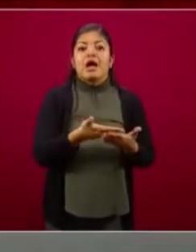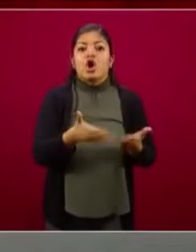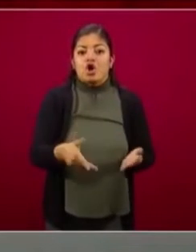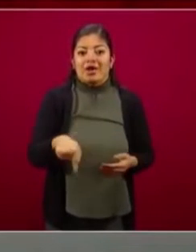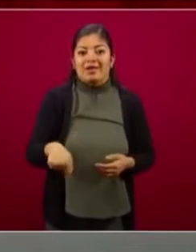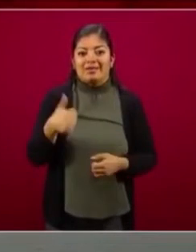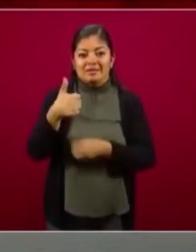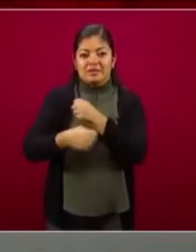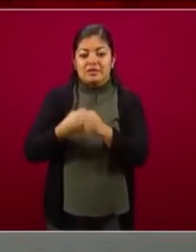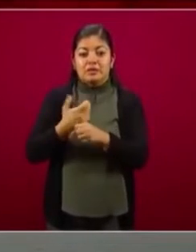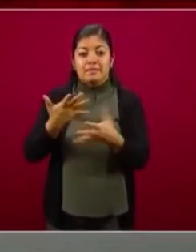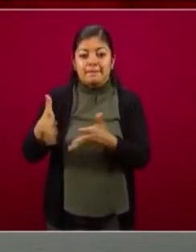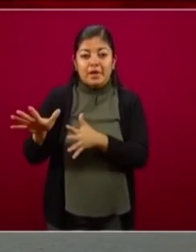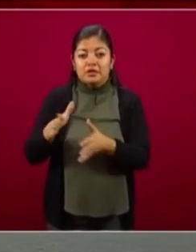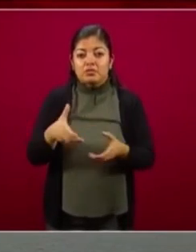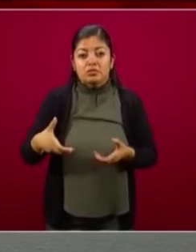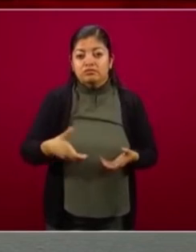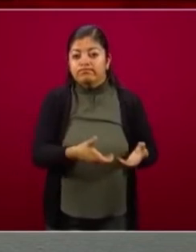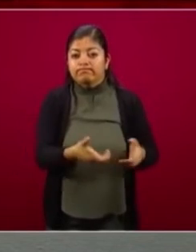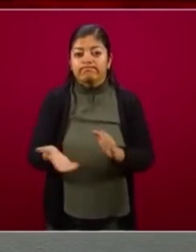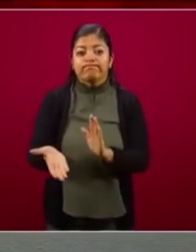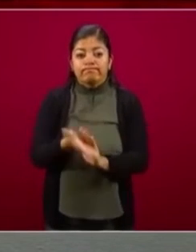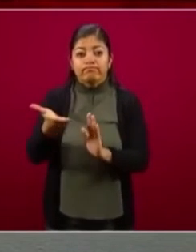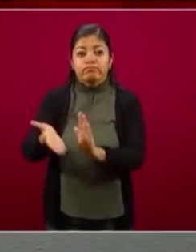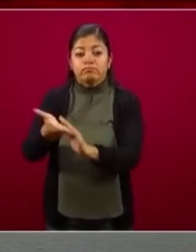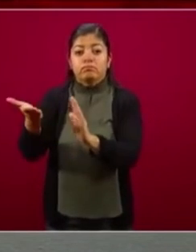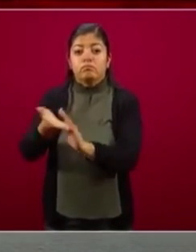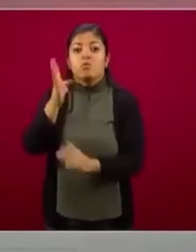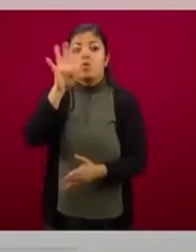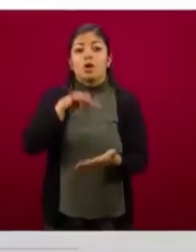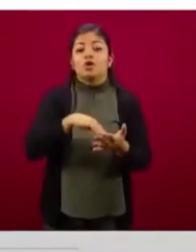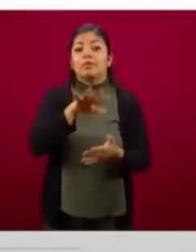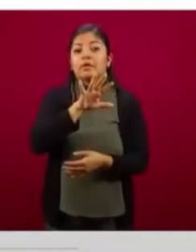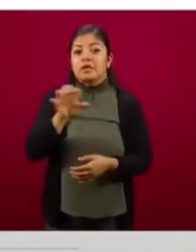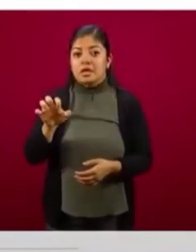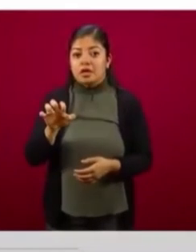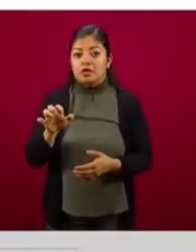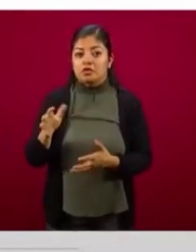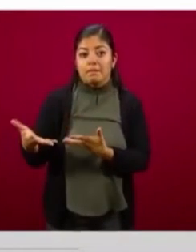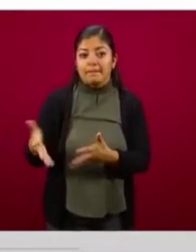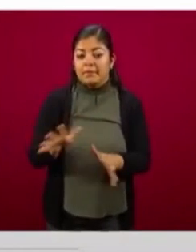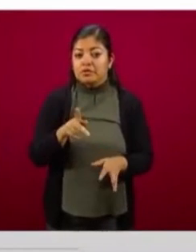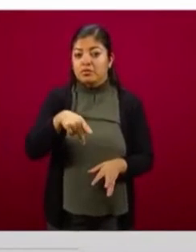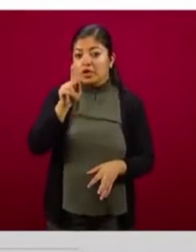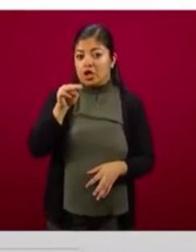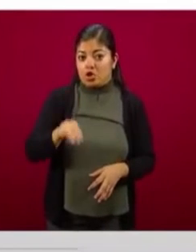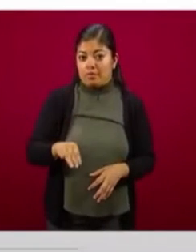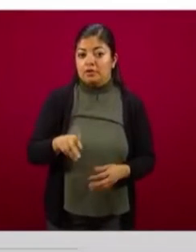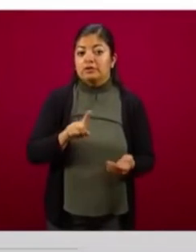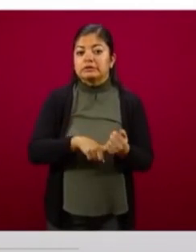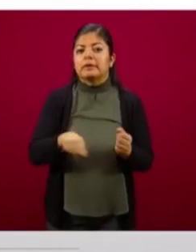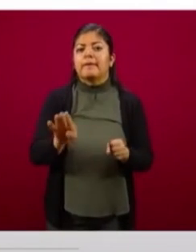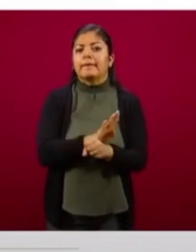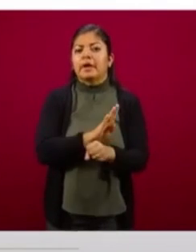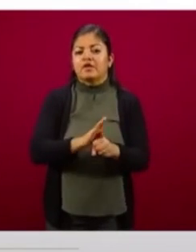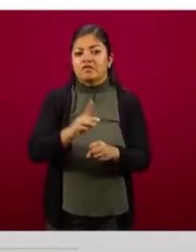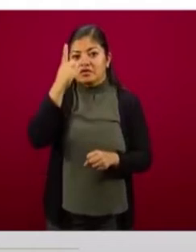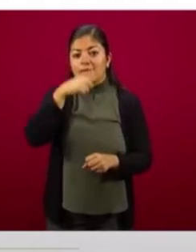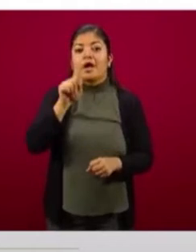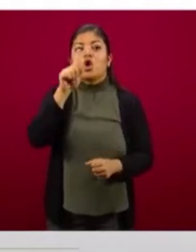cuatro mil kilómetros de caminos de estos caminos que beneficiarán a cerca de un millón de habitantes